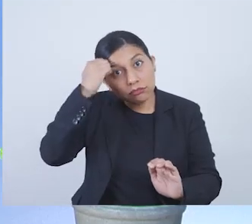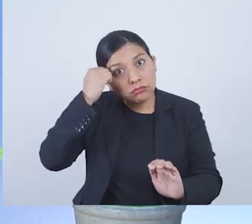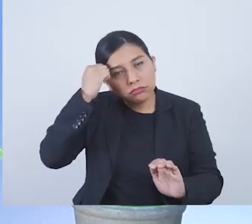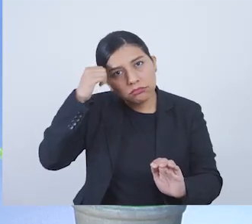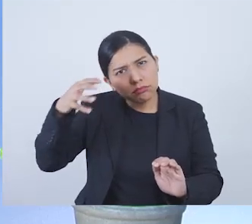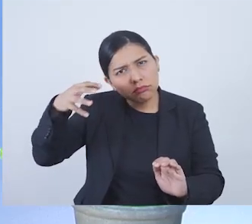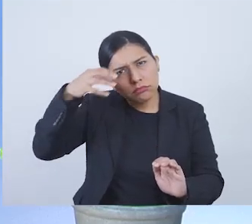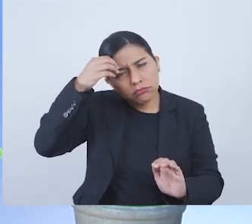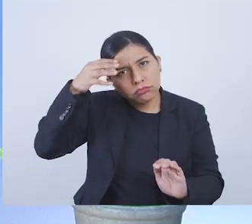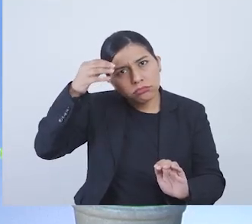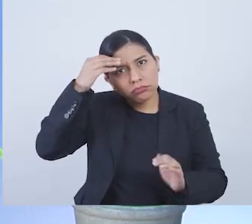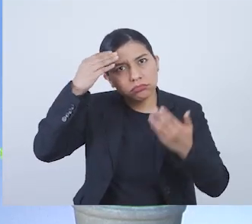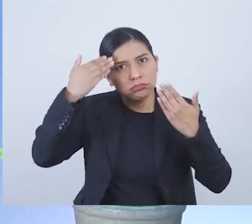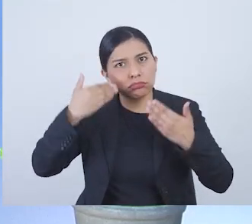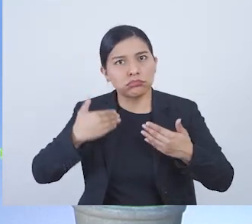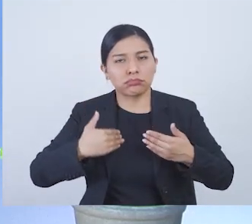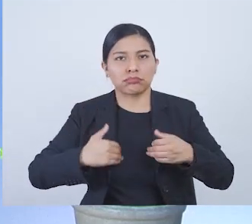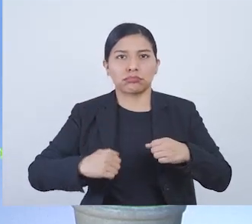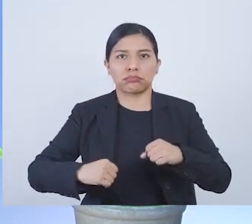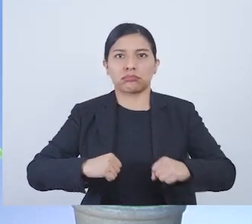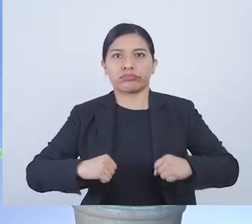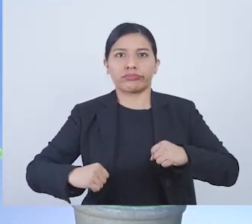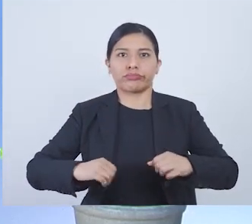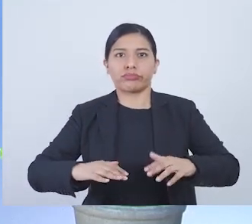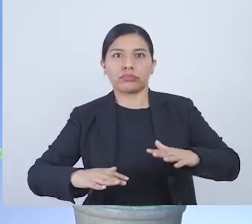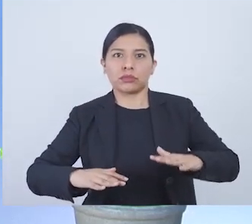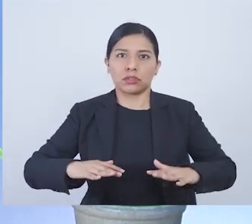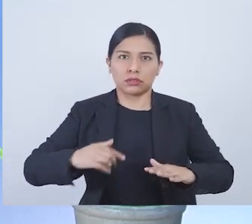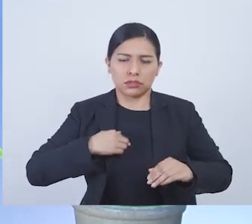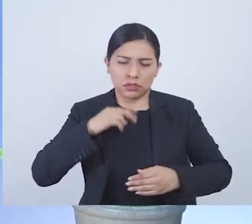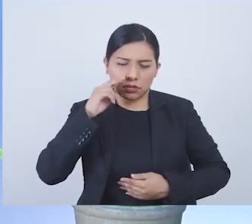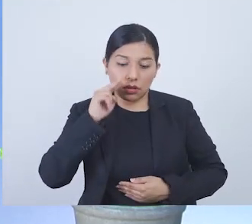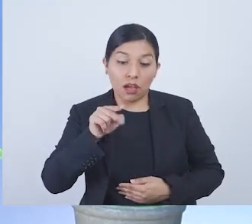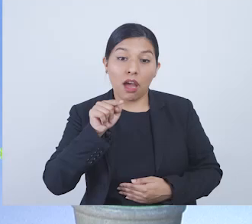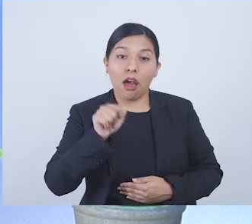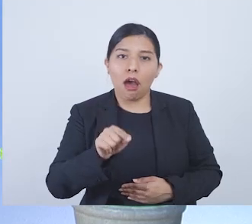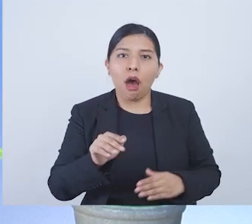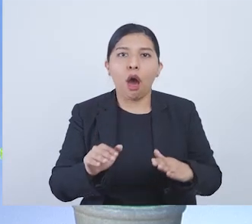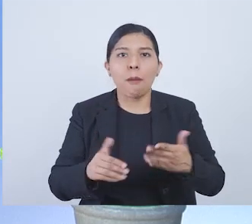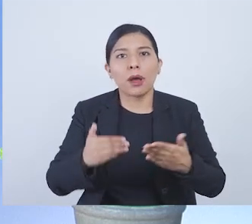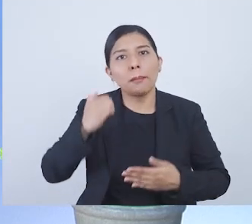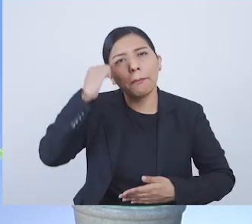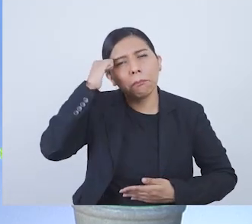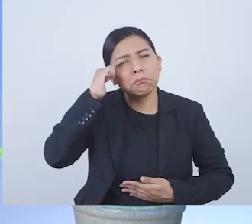esquema corporal, la lateralidad, el equilibrio, lo veo cómo lo aprendió.